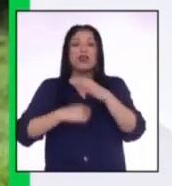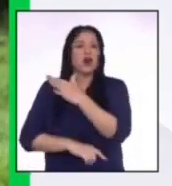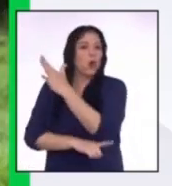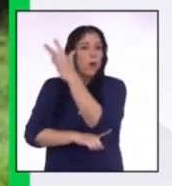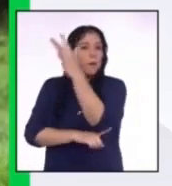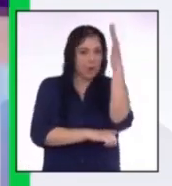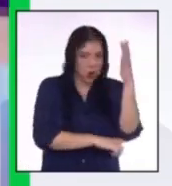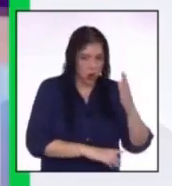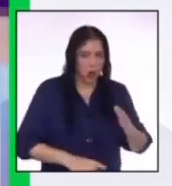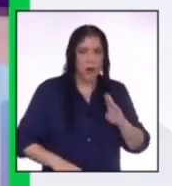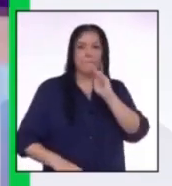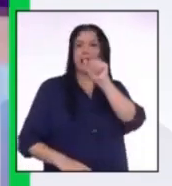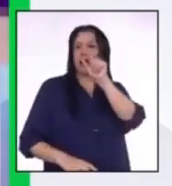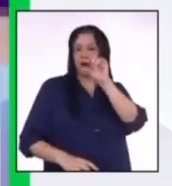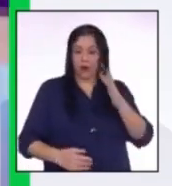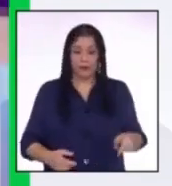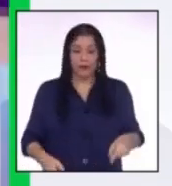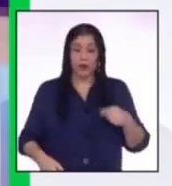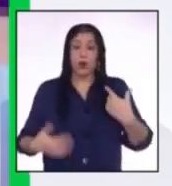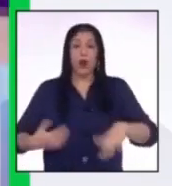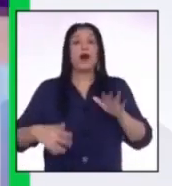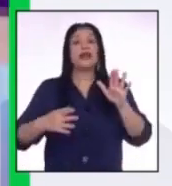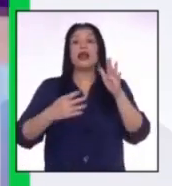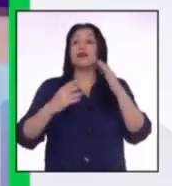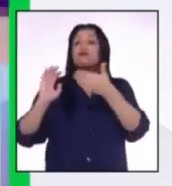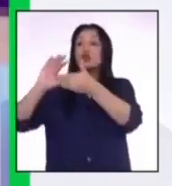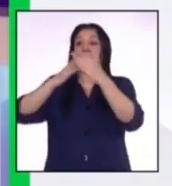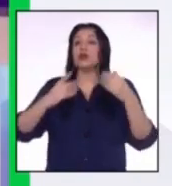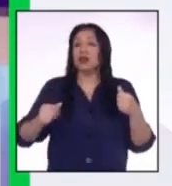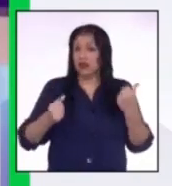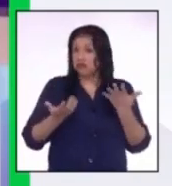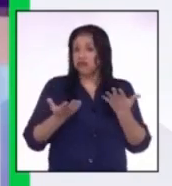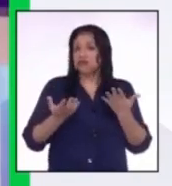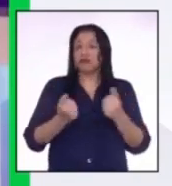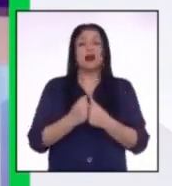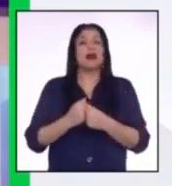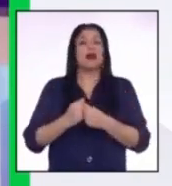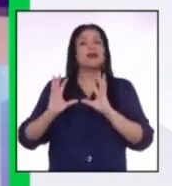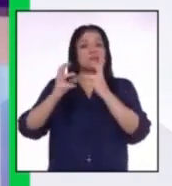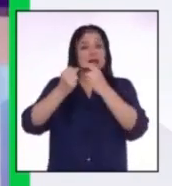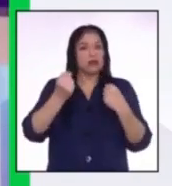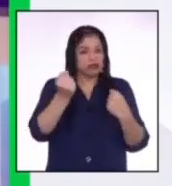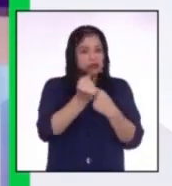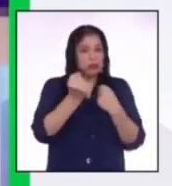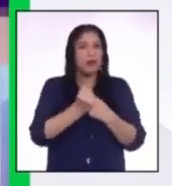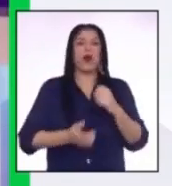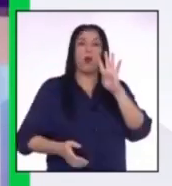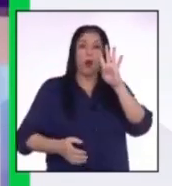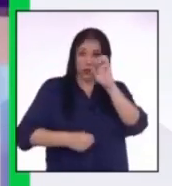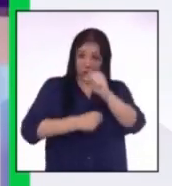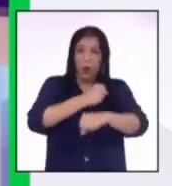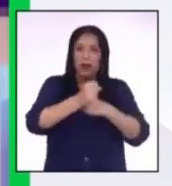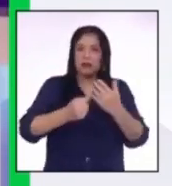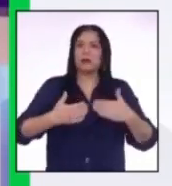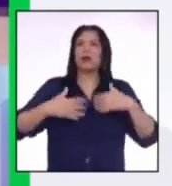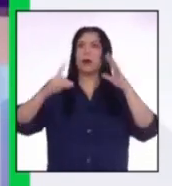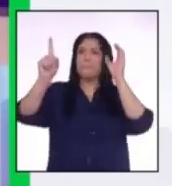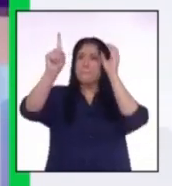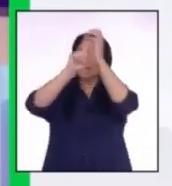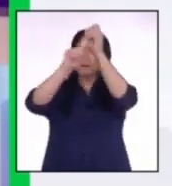de bagua grande y si no fuese por el apoyo de la comunidad conservamos no hubieran logrado en cuatro años lograr las metas